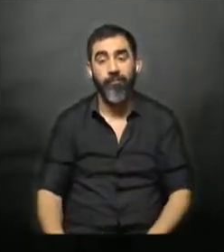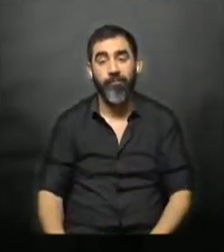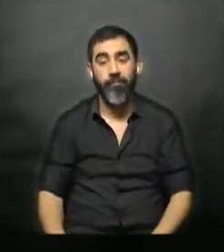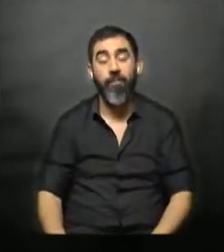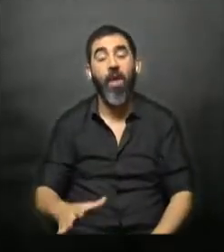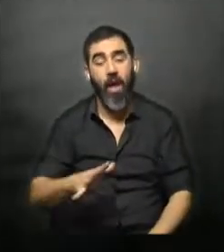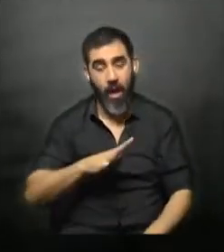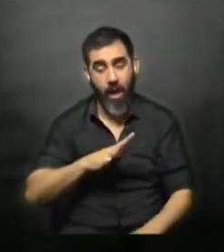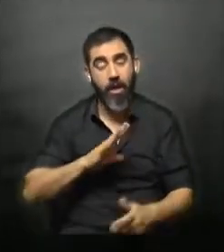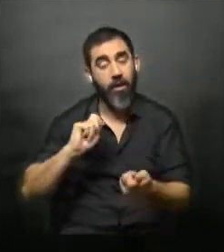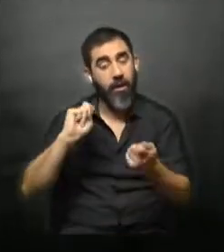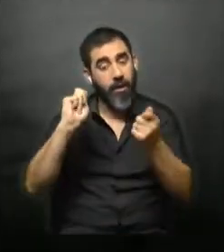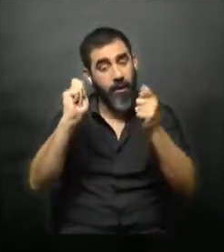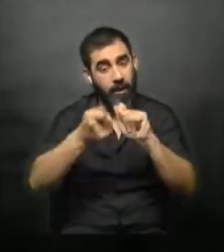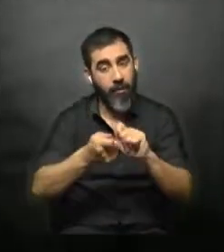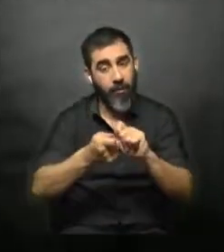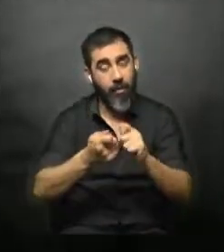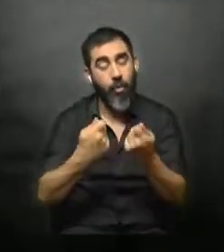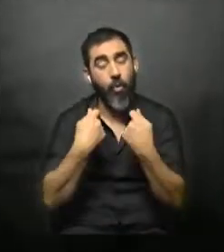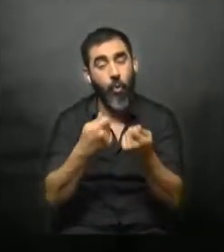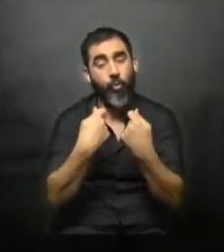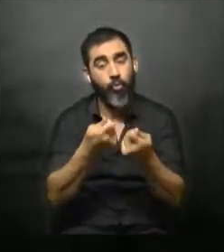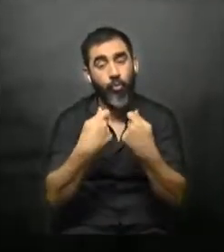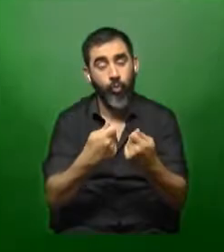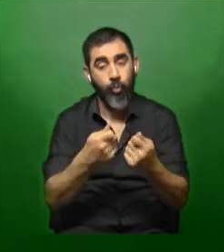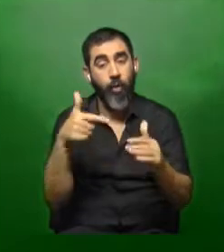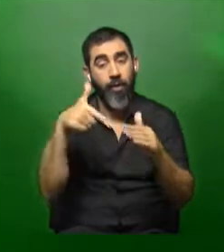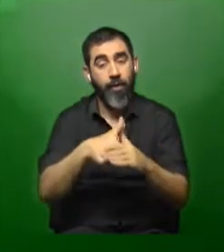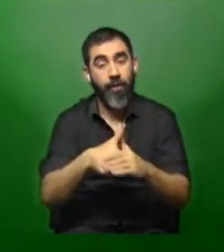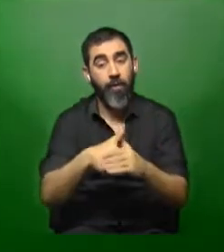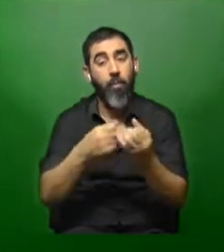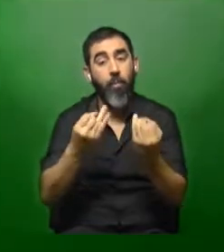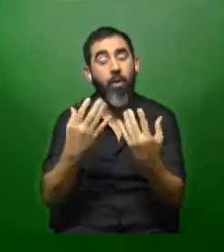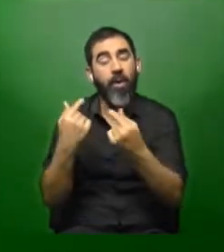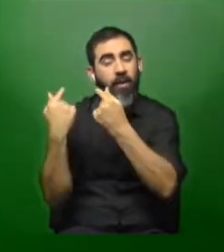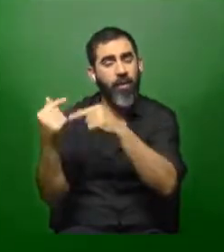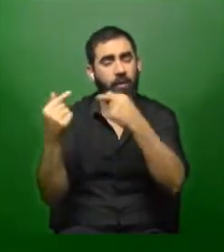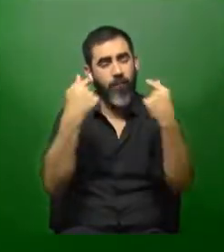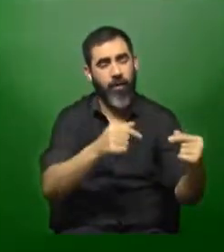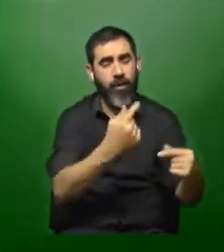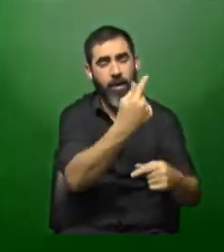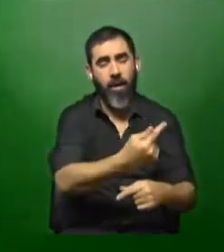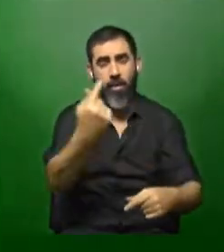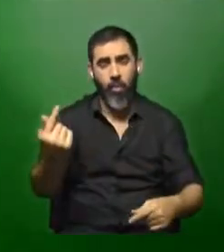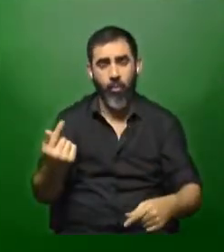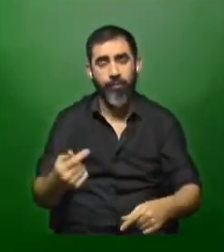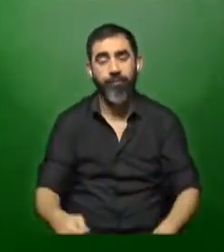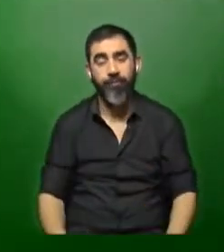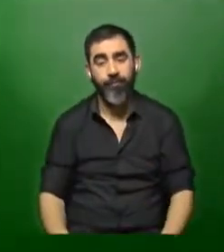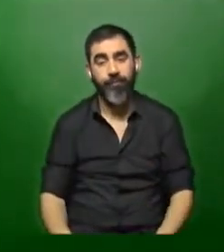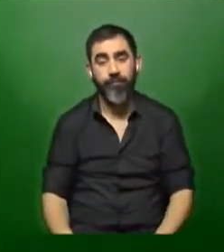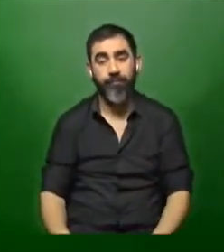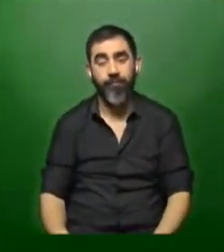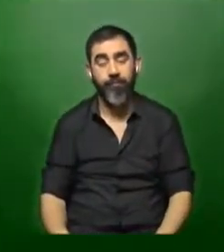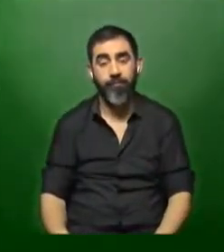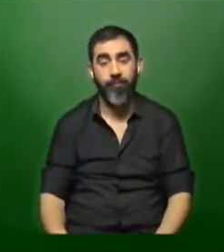haber un cambio en el consumo, porque el flujo se comportaba muy distinto entre el uso de placas y el